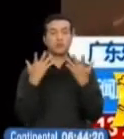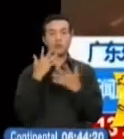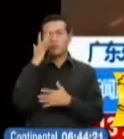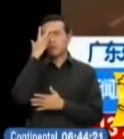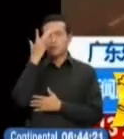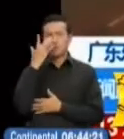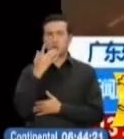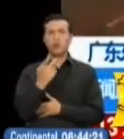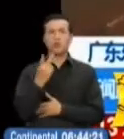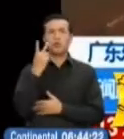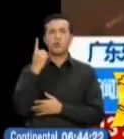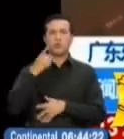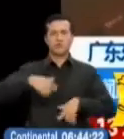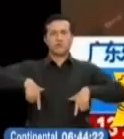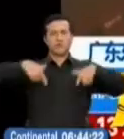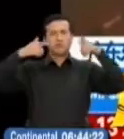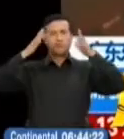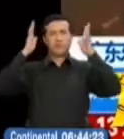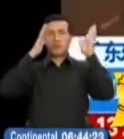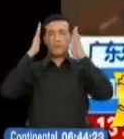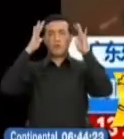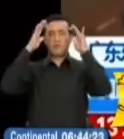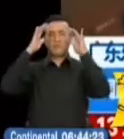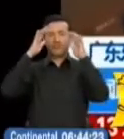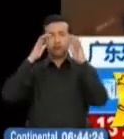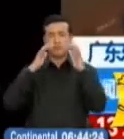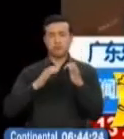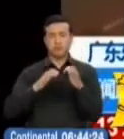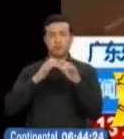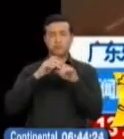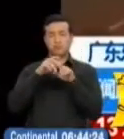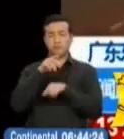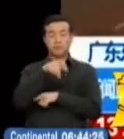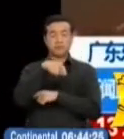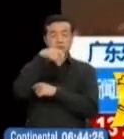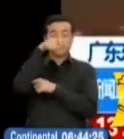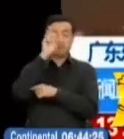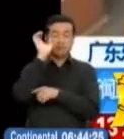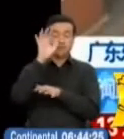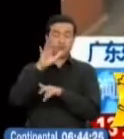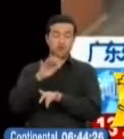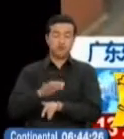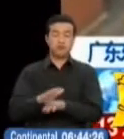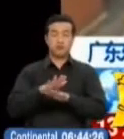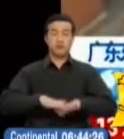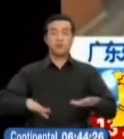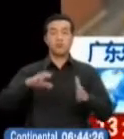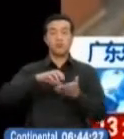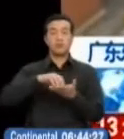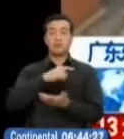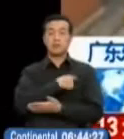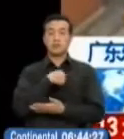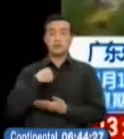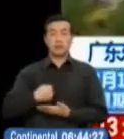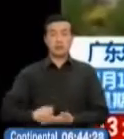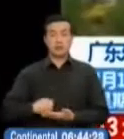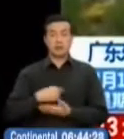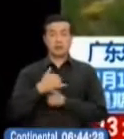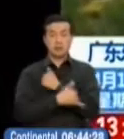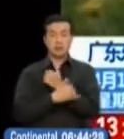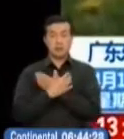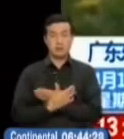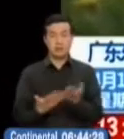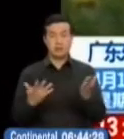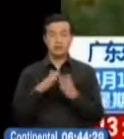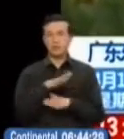derrumbarse una estructura temporal por el colapso de una grúa en un sitio de construcción en la provincia china de jean dog la